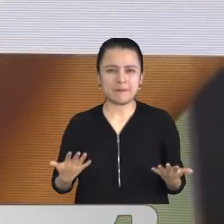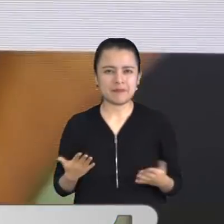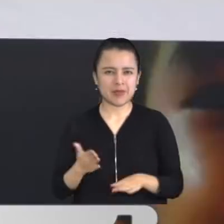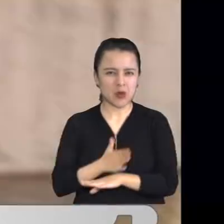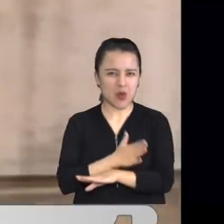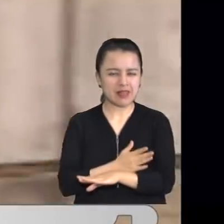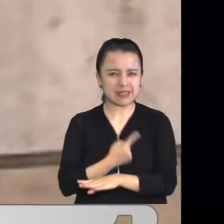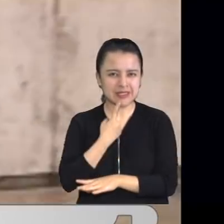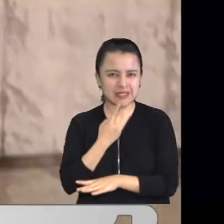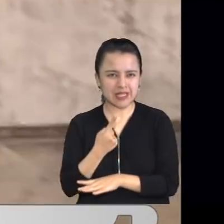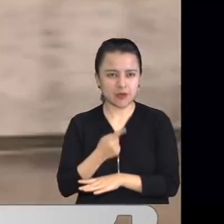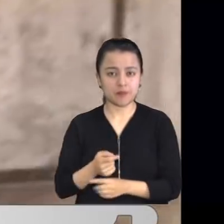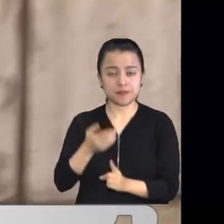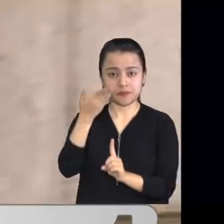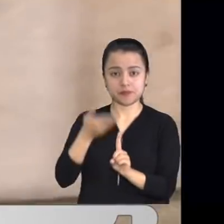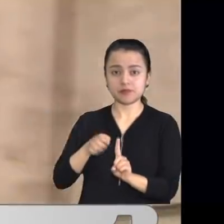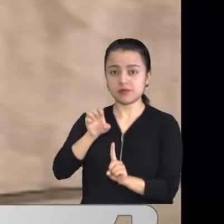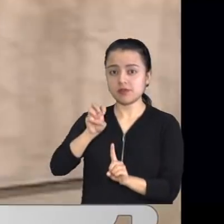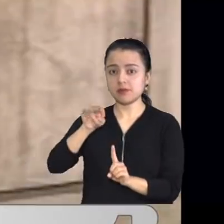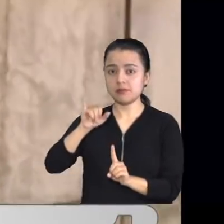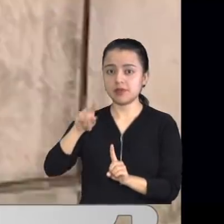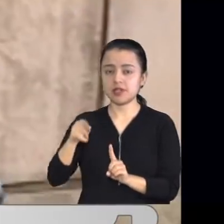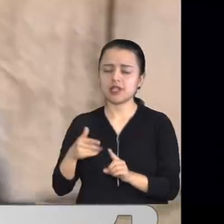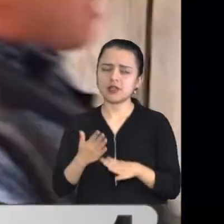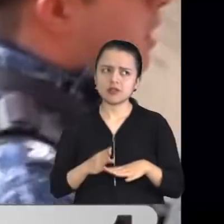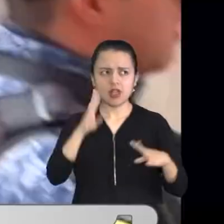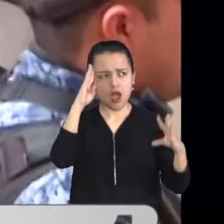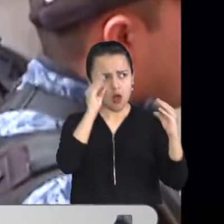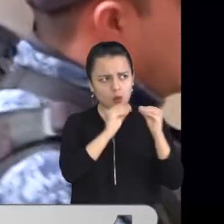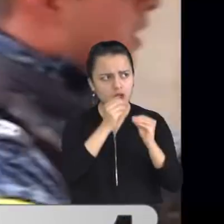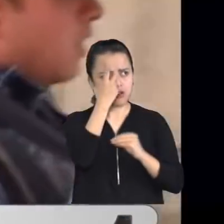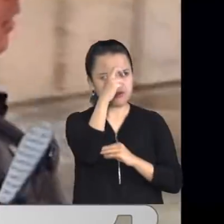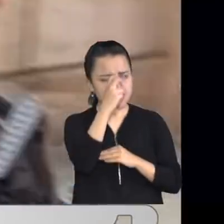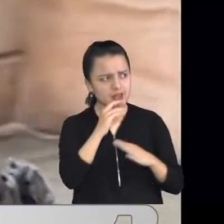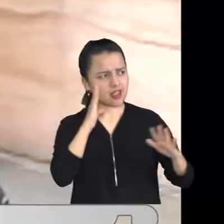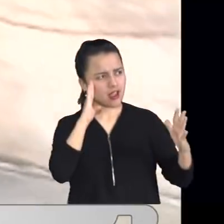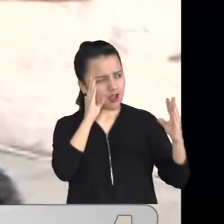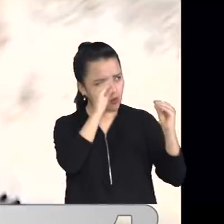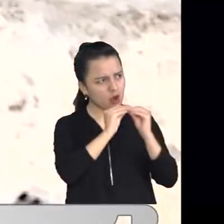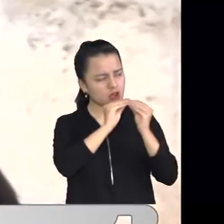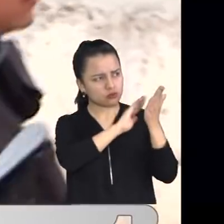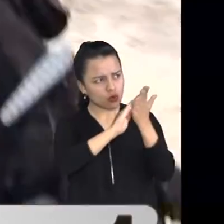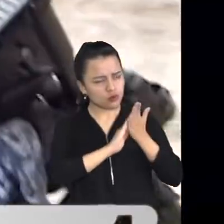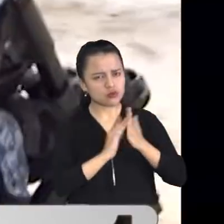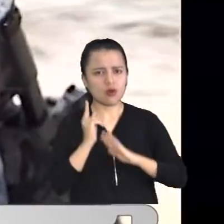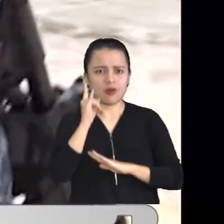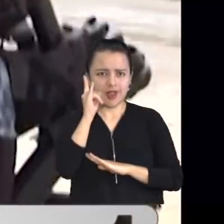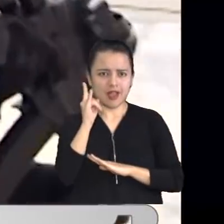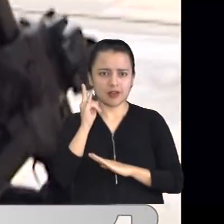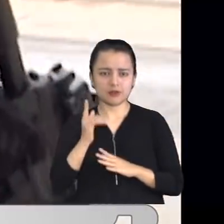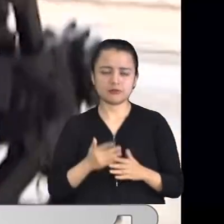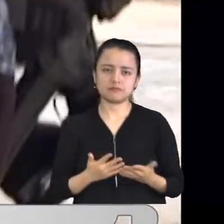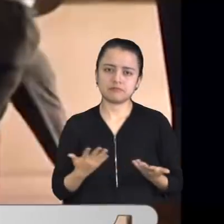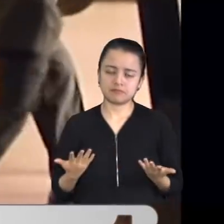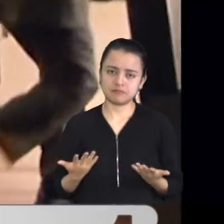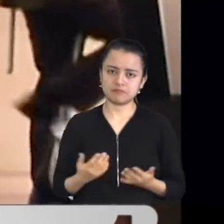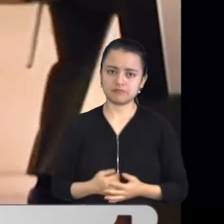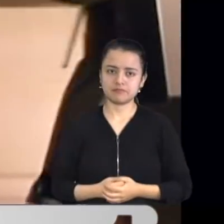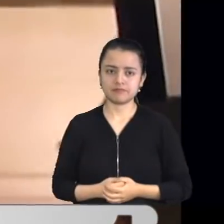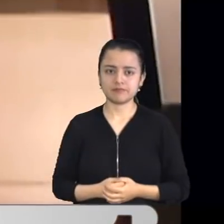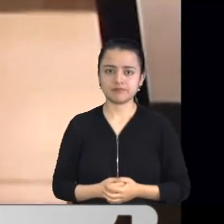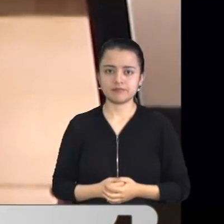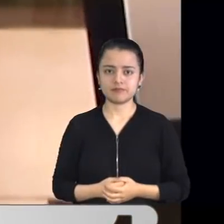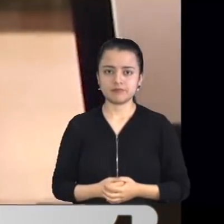contamos ya, que Emilio Tapia está buscando un preacuerdo con la Fiscalía dentro de este proceso para contar todo lo que sabe a cambio de